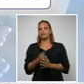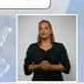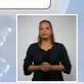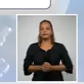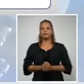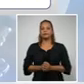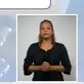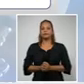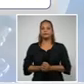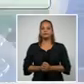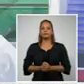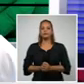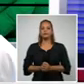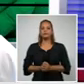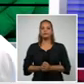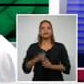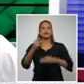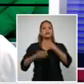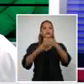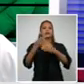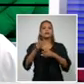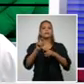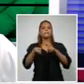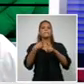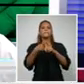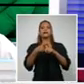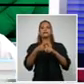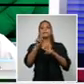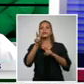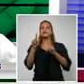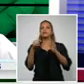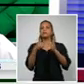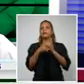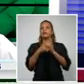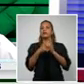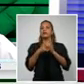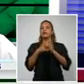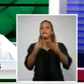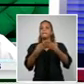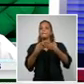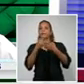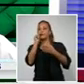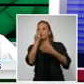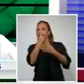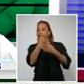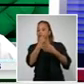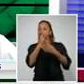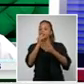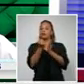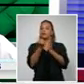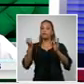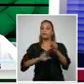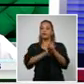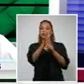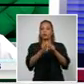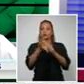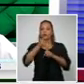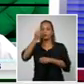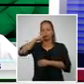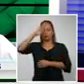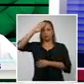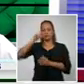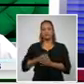Ya se procesaron más de 21.000 muestras para el diagnóstico de la COVID en nuestro país.